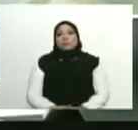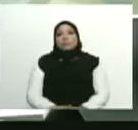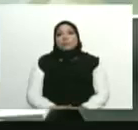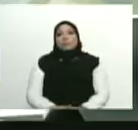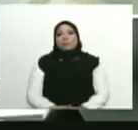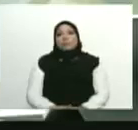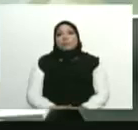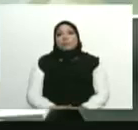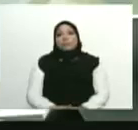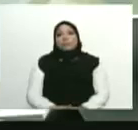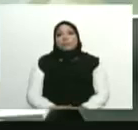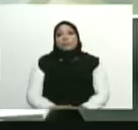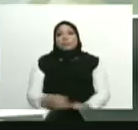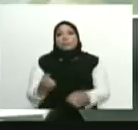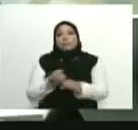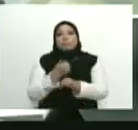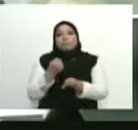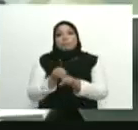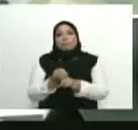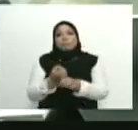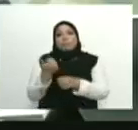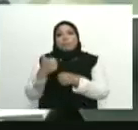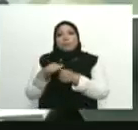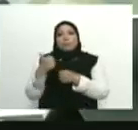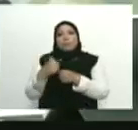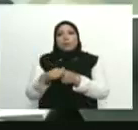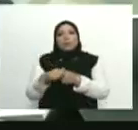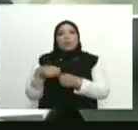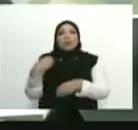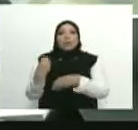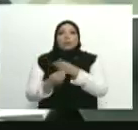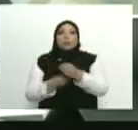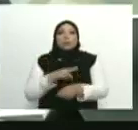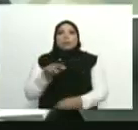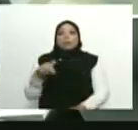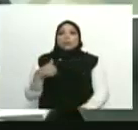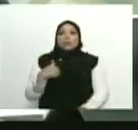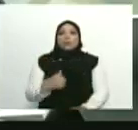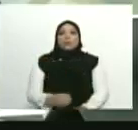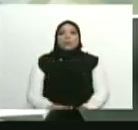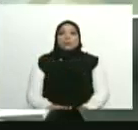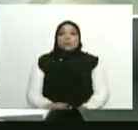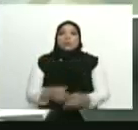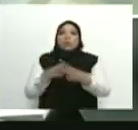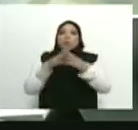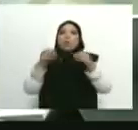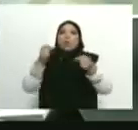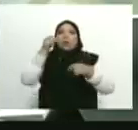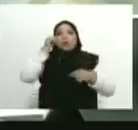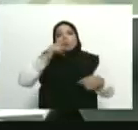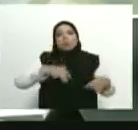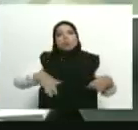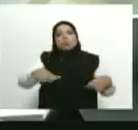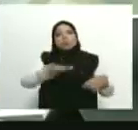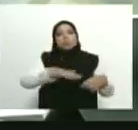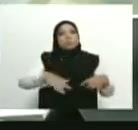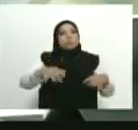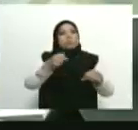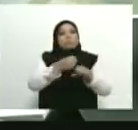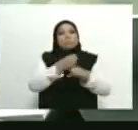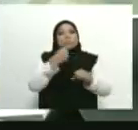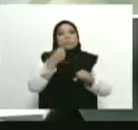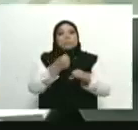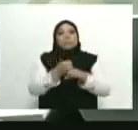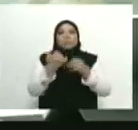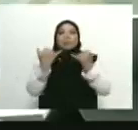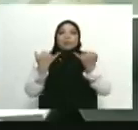Coro, Maracaibo y querían venir en ofensiva a recuperar todo este territorio, tanto la Nueva